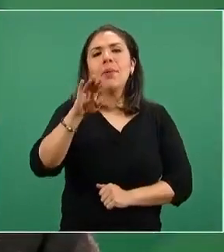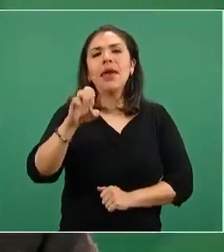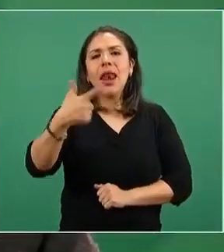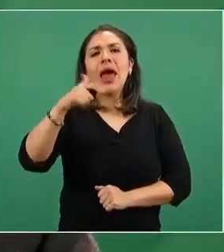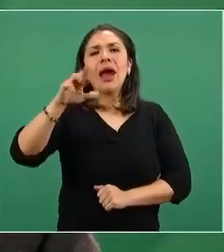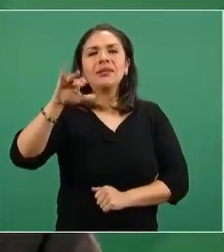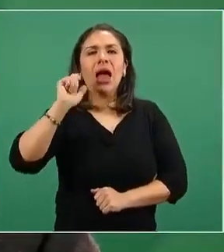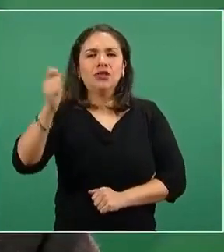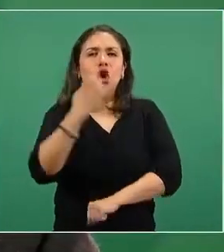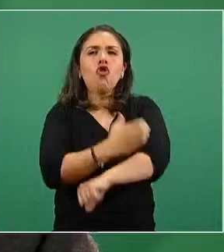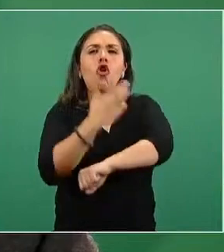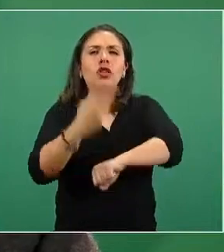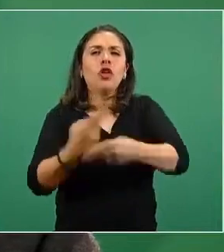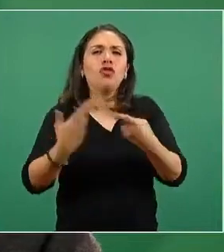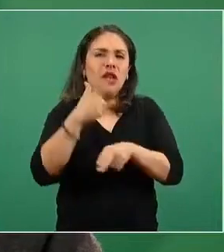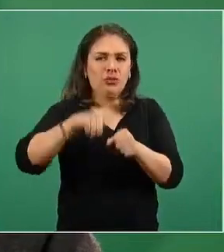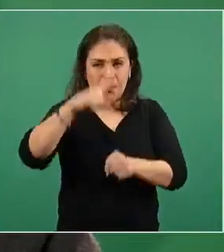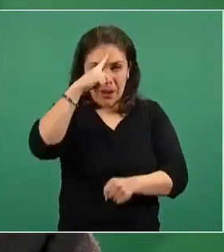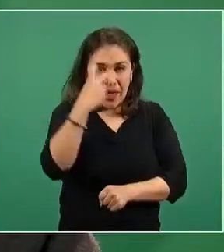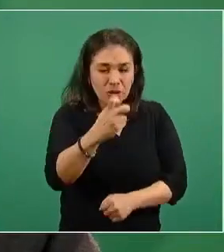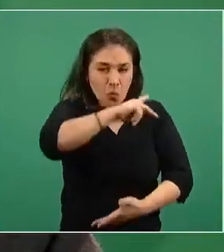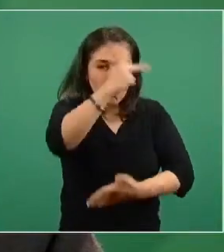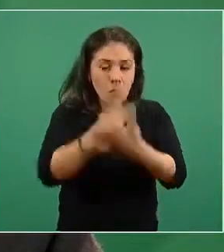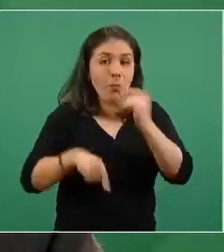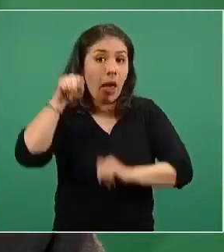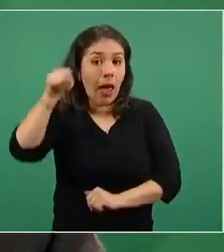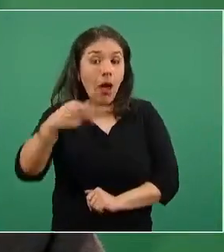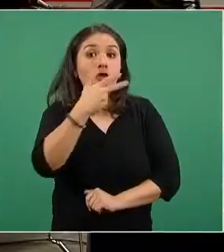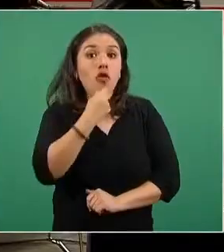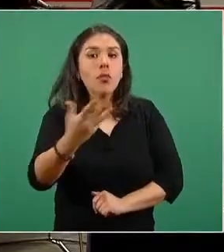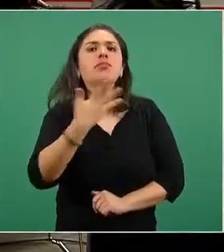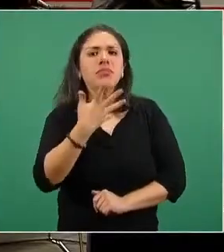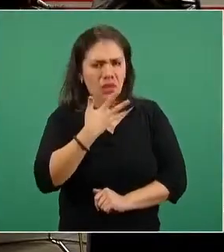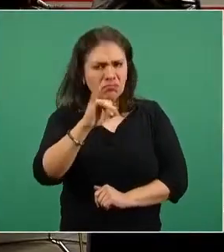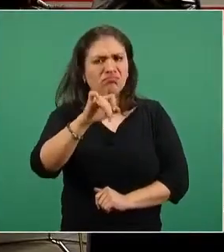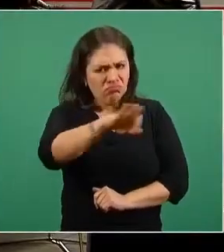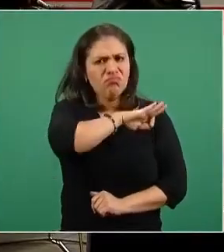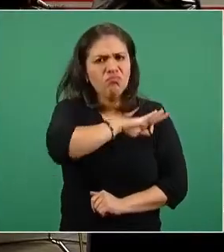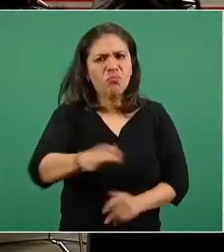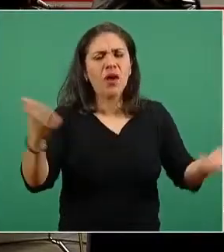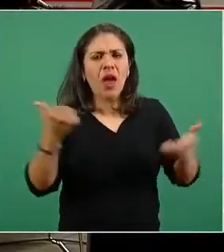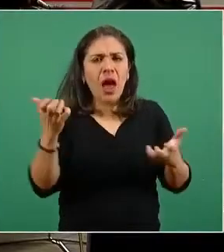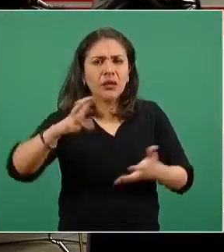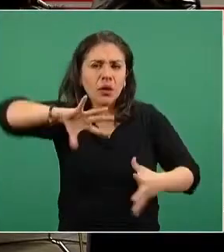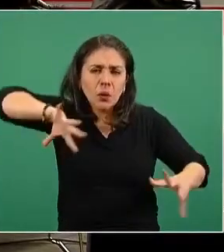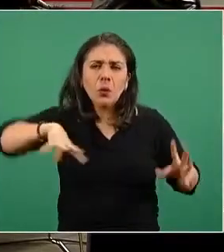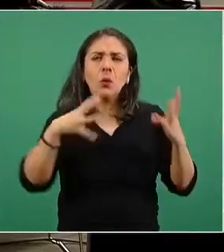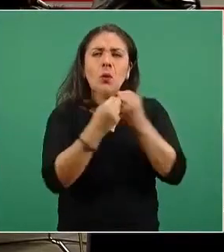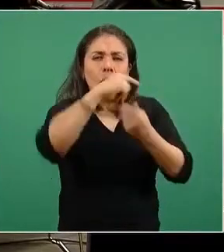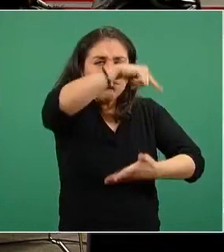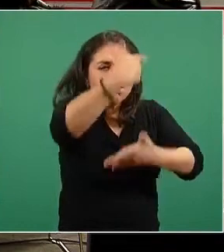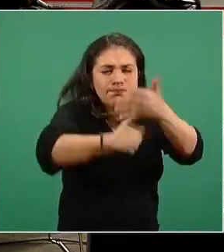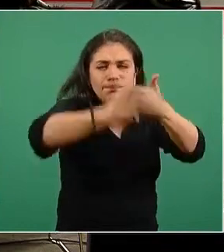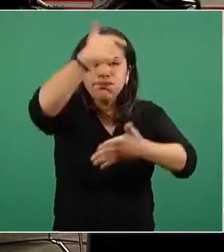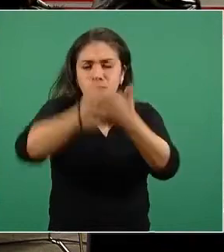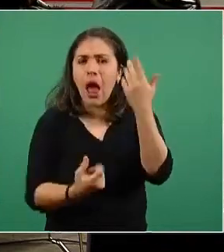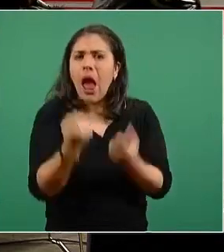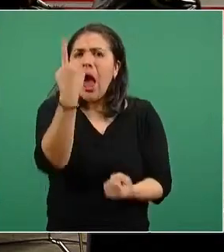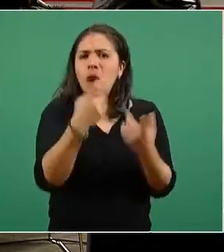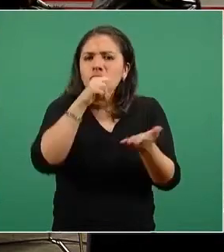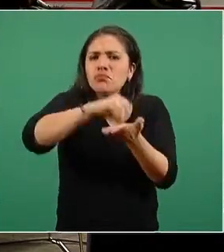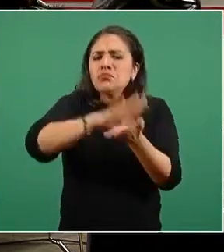es el coordinador nacional de estos programas, tiene la posibilidad de integrar los censos. Algunos censos ya